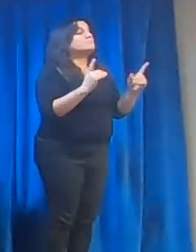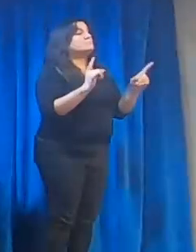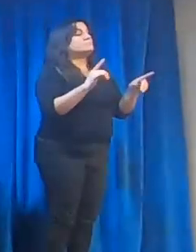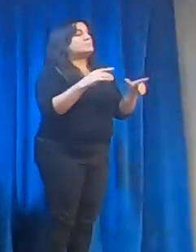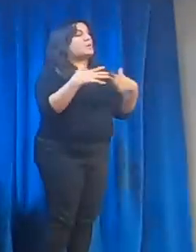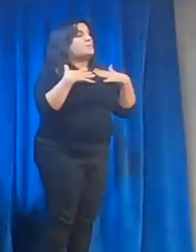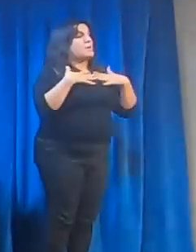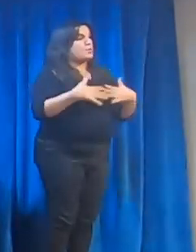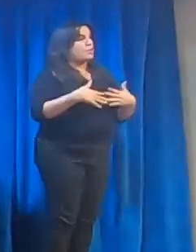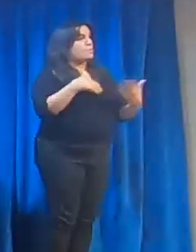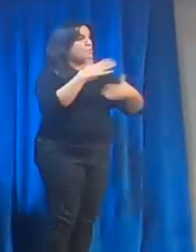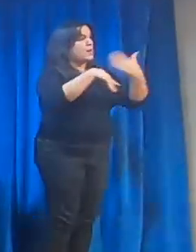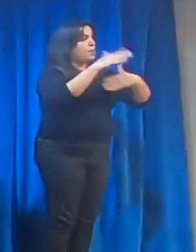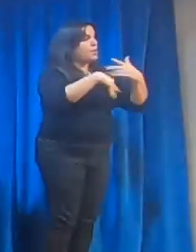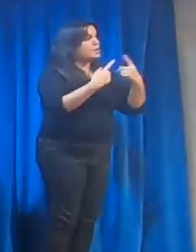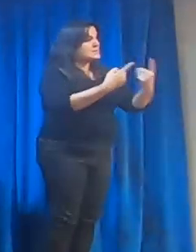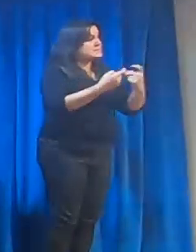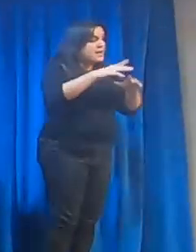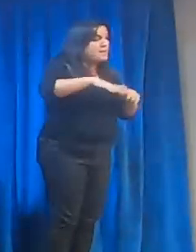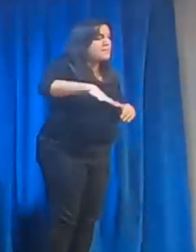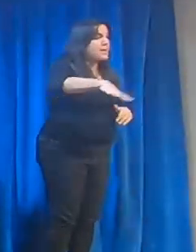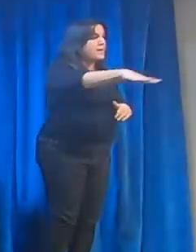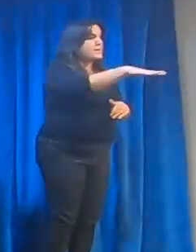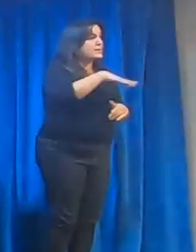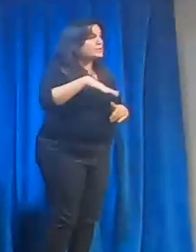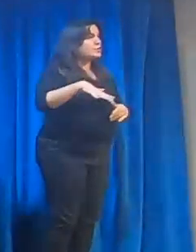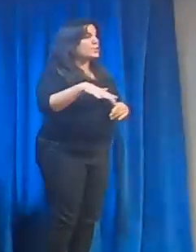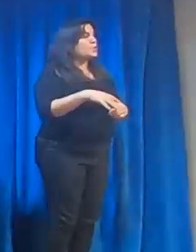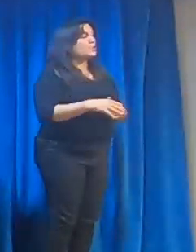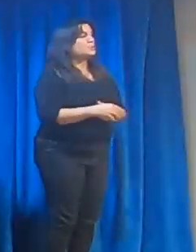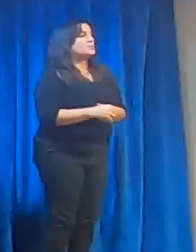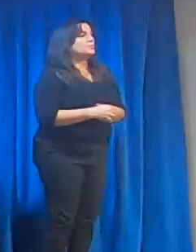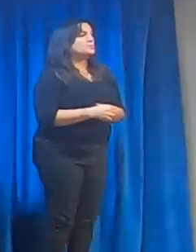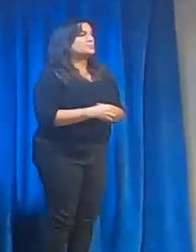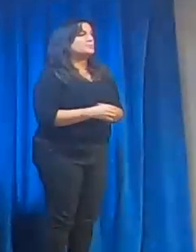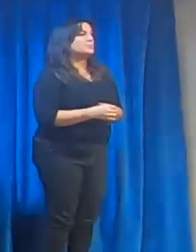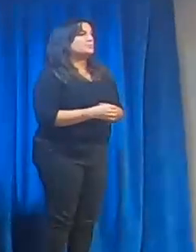corporal, entonces, se necesitan espacios. Se necesitan espacios